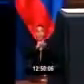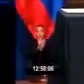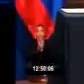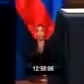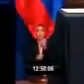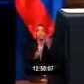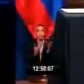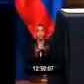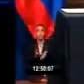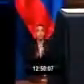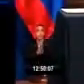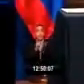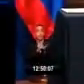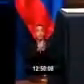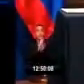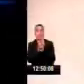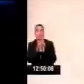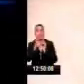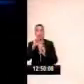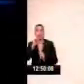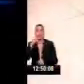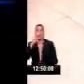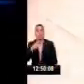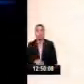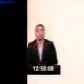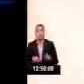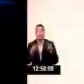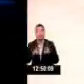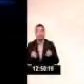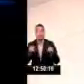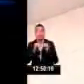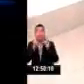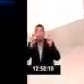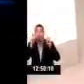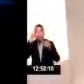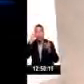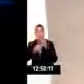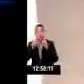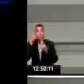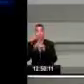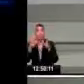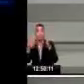cambios que hace el Ejecutivo en las reformas al COIP. Incorpora también, además, temas para